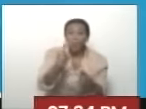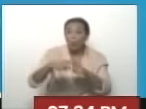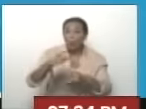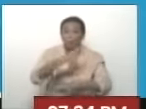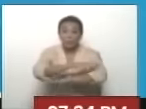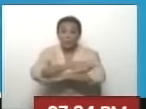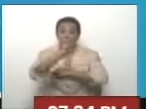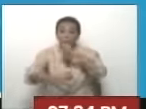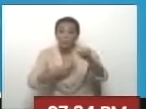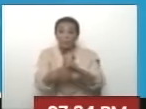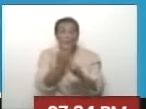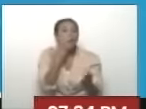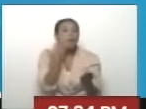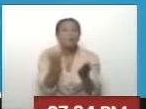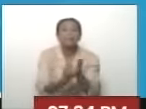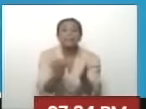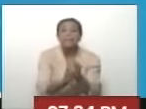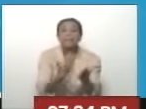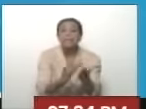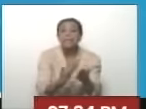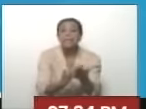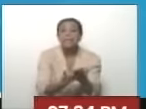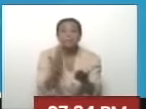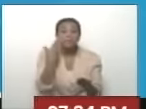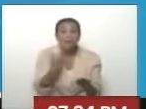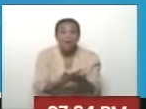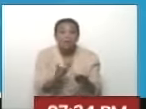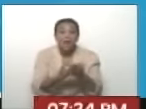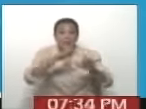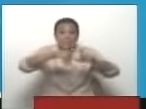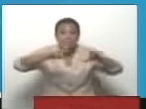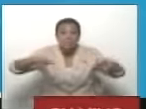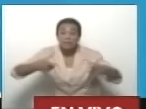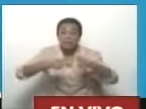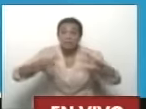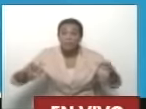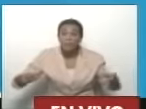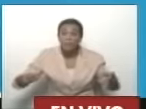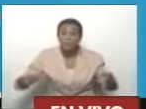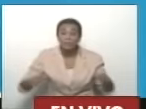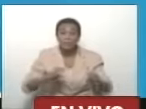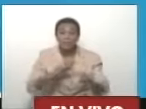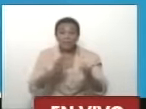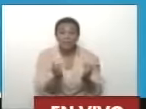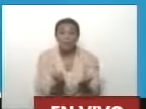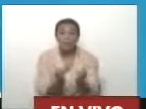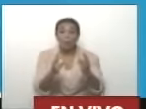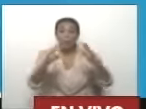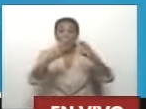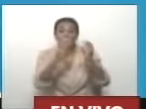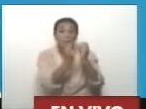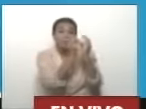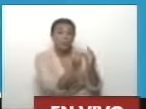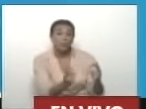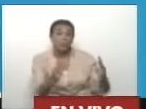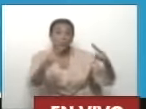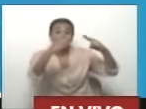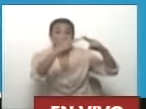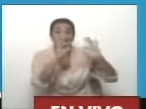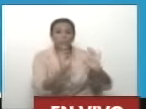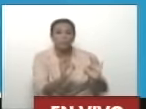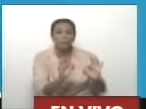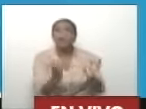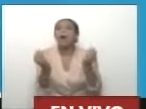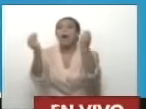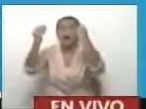actores internacionales, invitando a la Secretaría General de las Naciones Unidas a que participara. Y así se